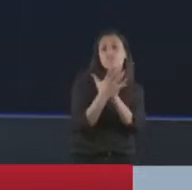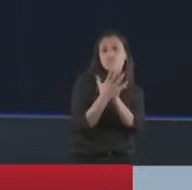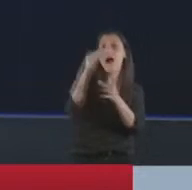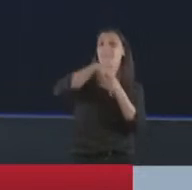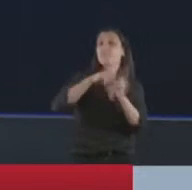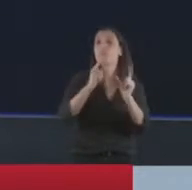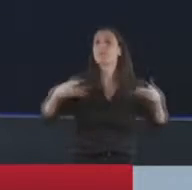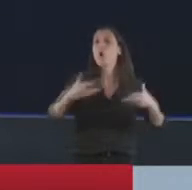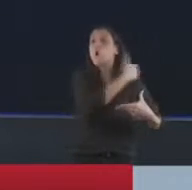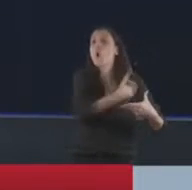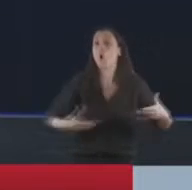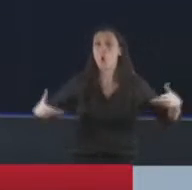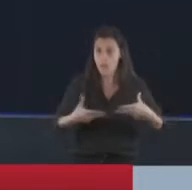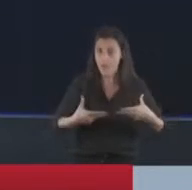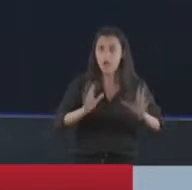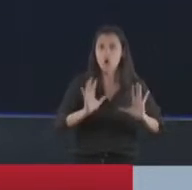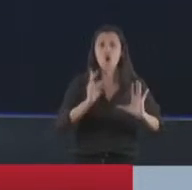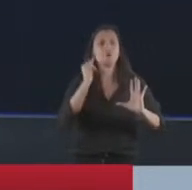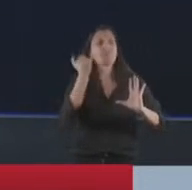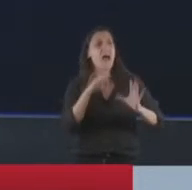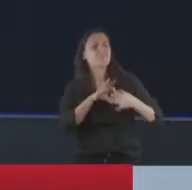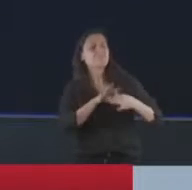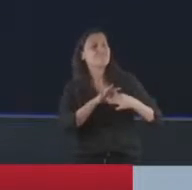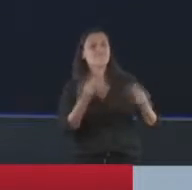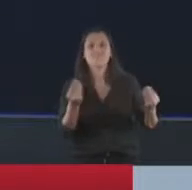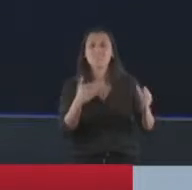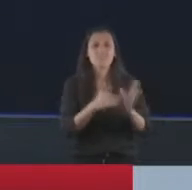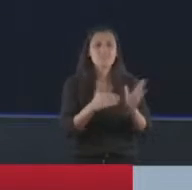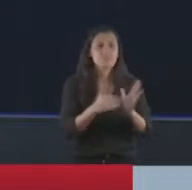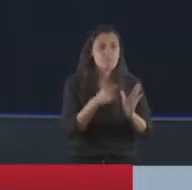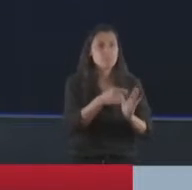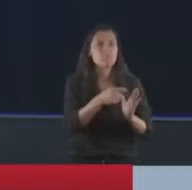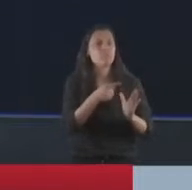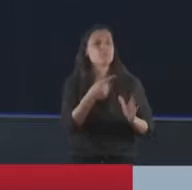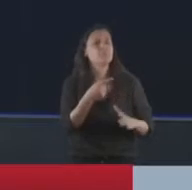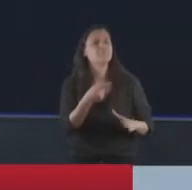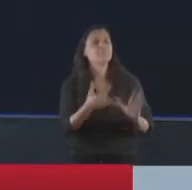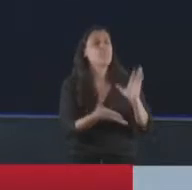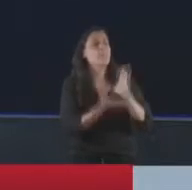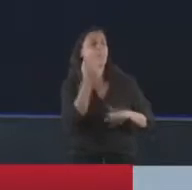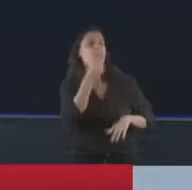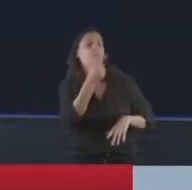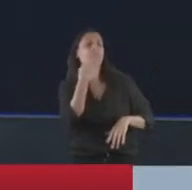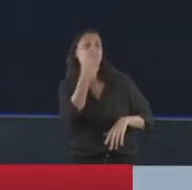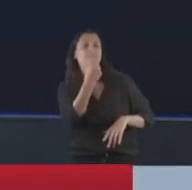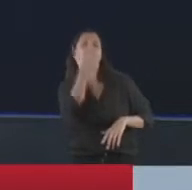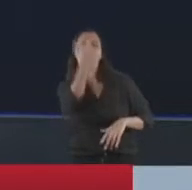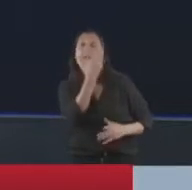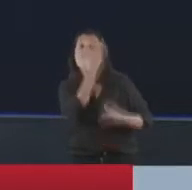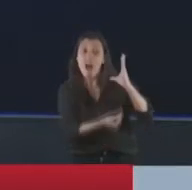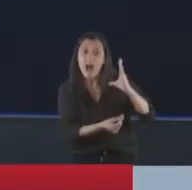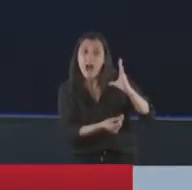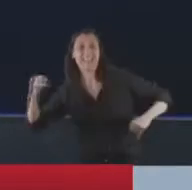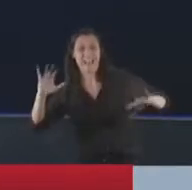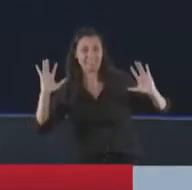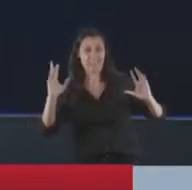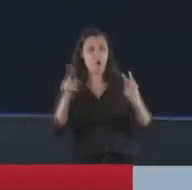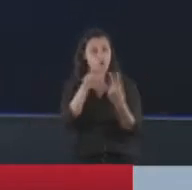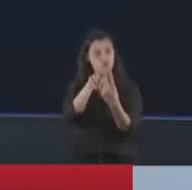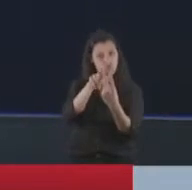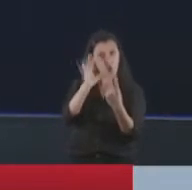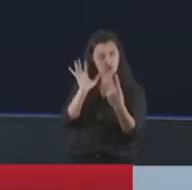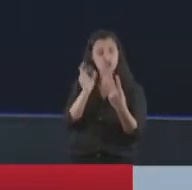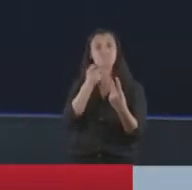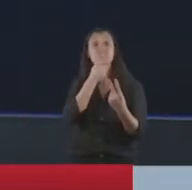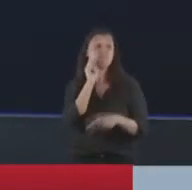ahora pero que era asesor de masa en su época en la cámara de diputados más realmente le pone algunas fichas a este plan